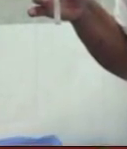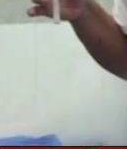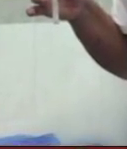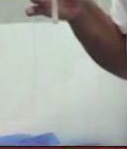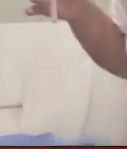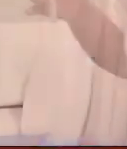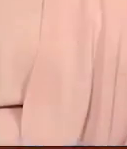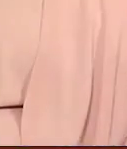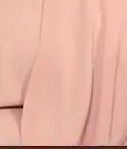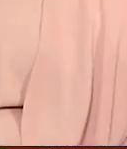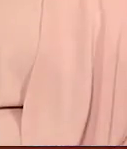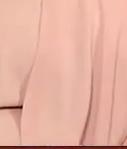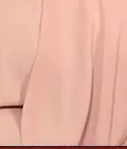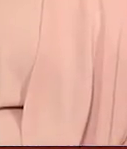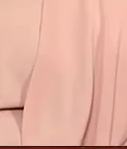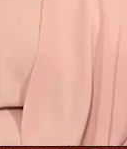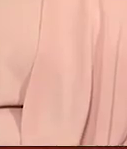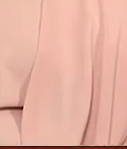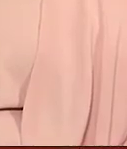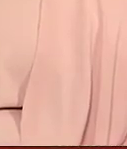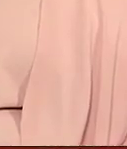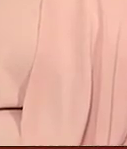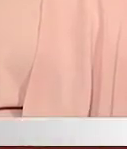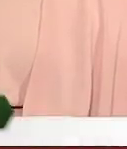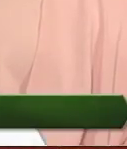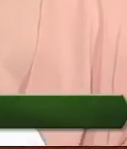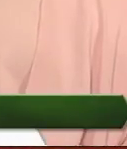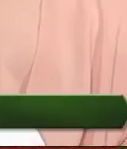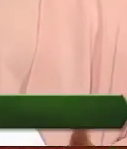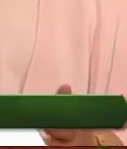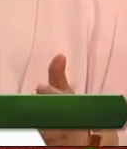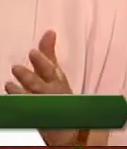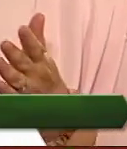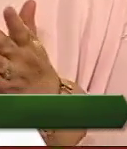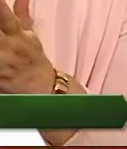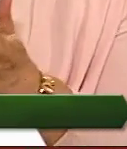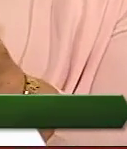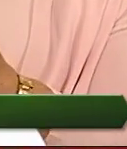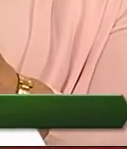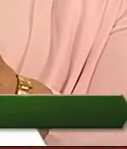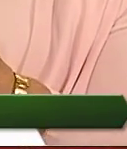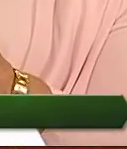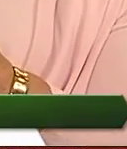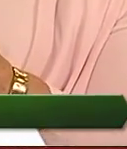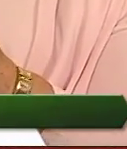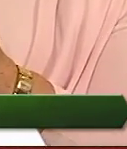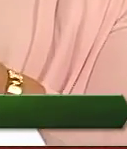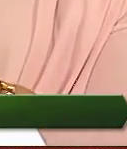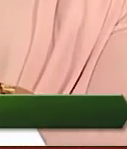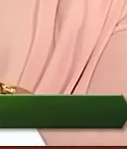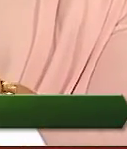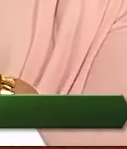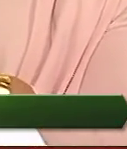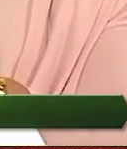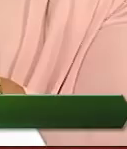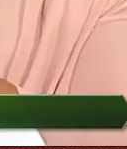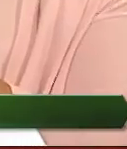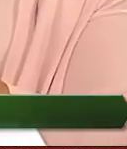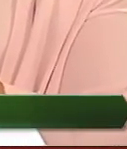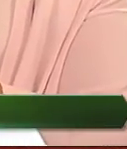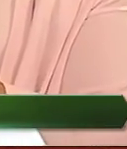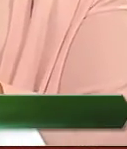curados. Nuestro laboratorio fue el primero en el mundo en juntar la catálisis con